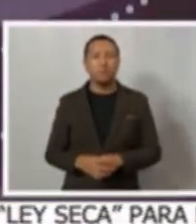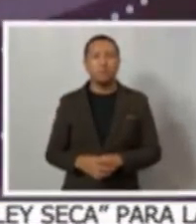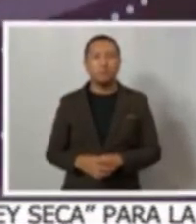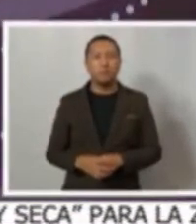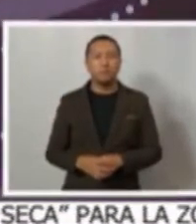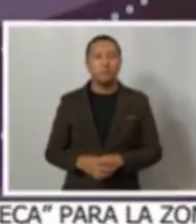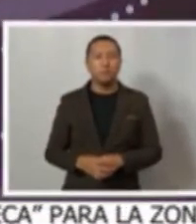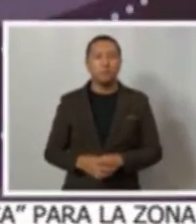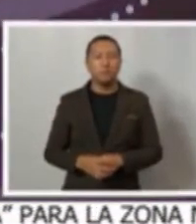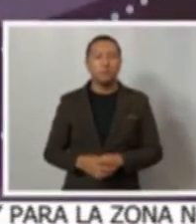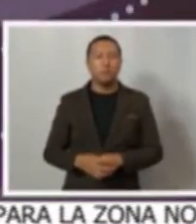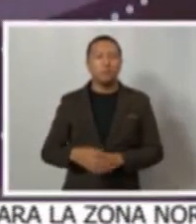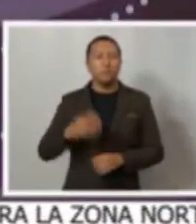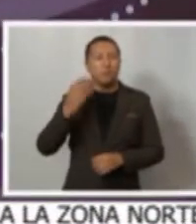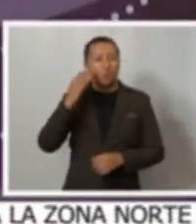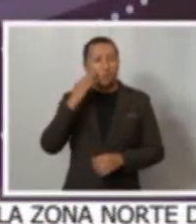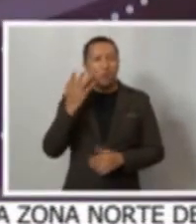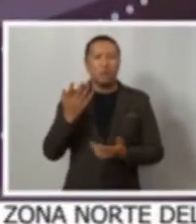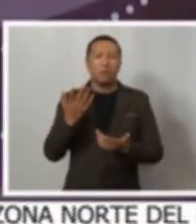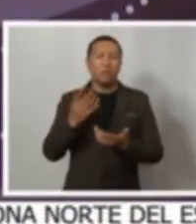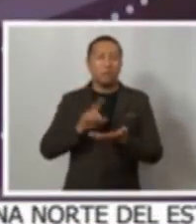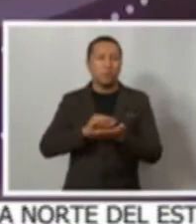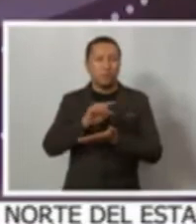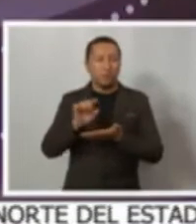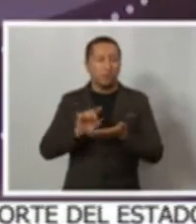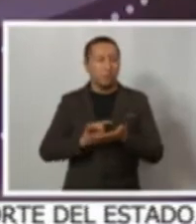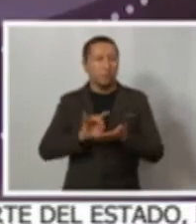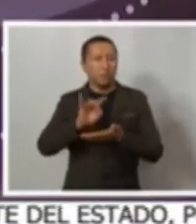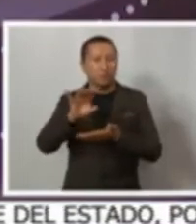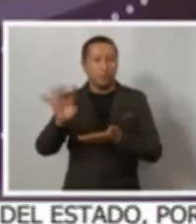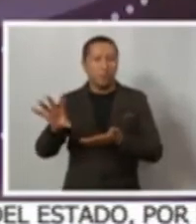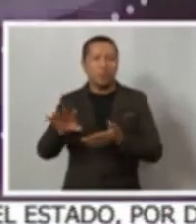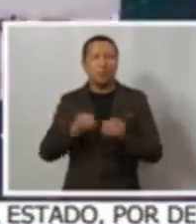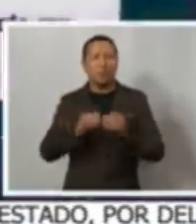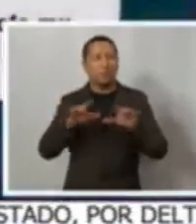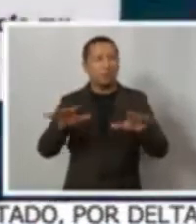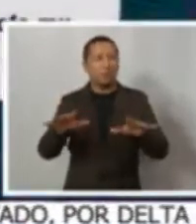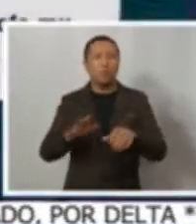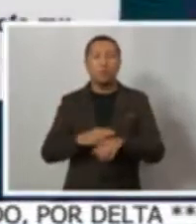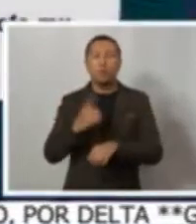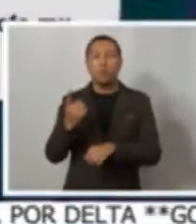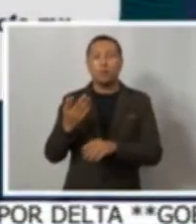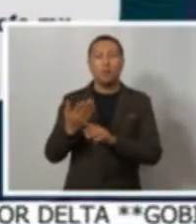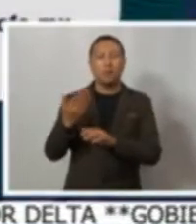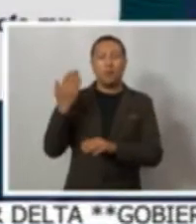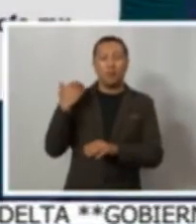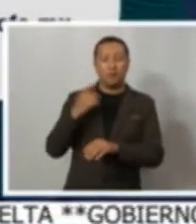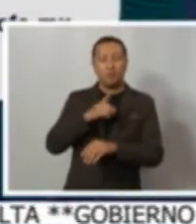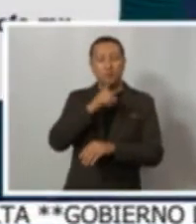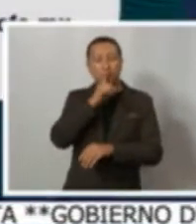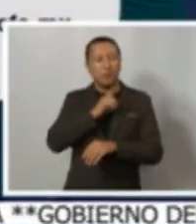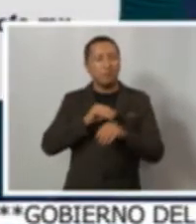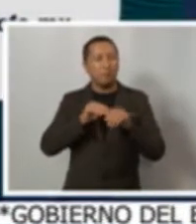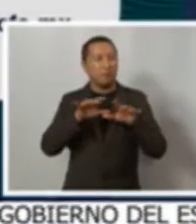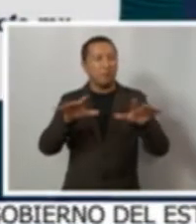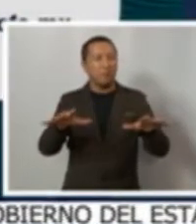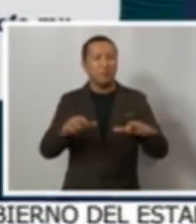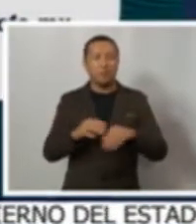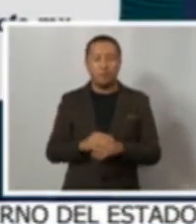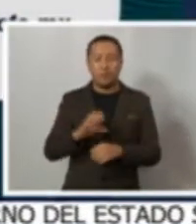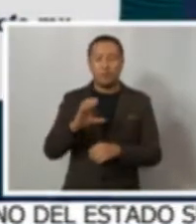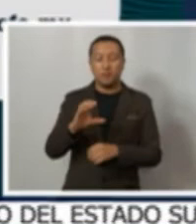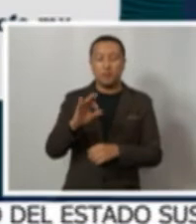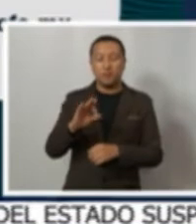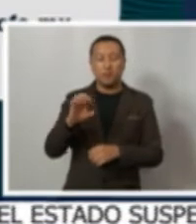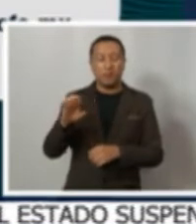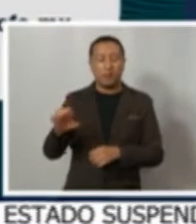tras haber muchísima desinformación por la supuesta suspensión del servicio de energía eléctrica, la Comisión Federal de